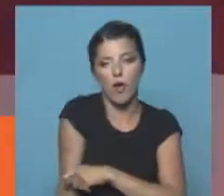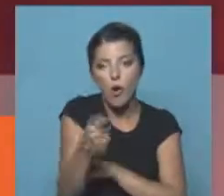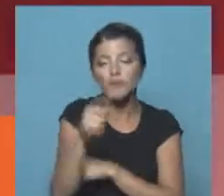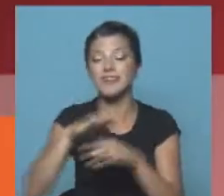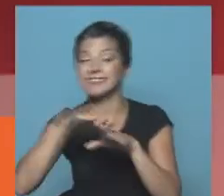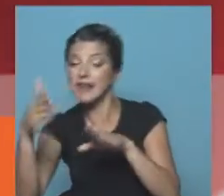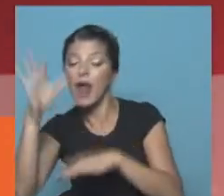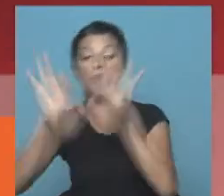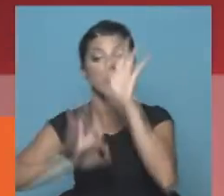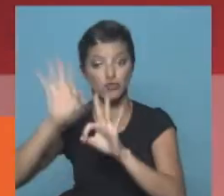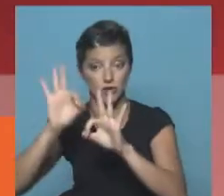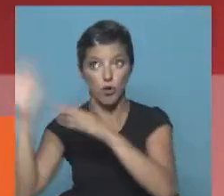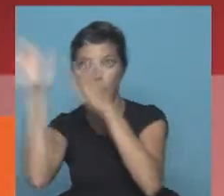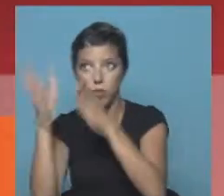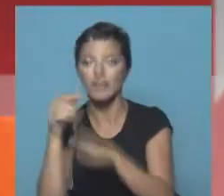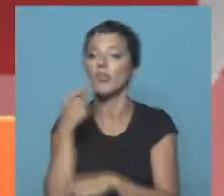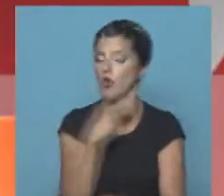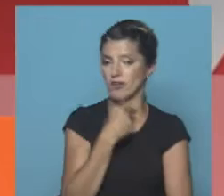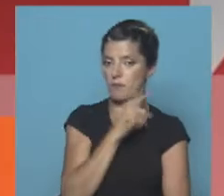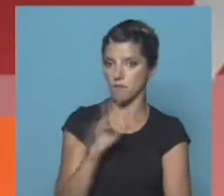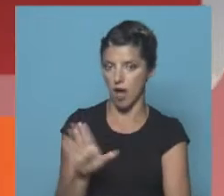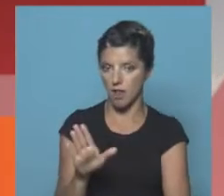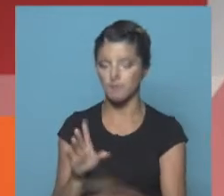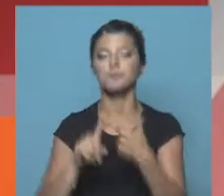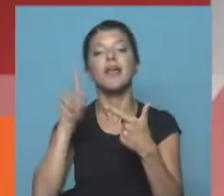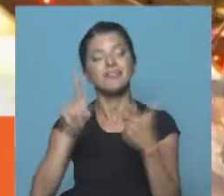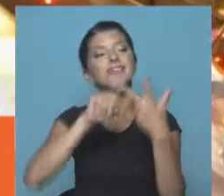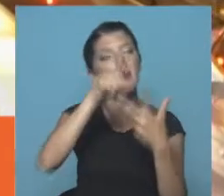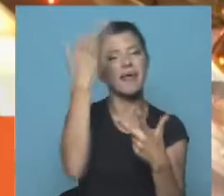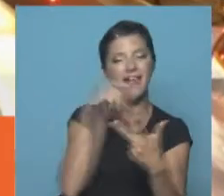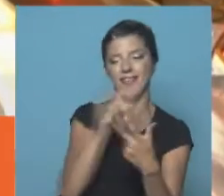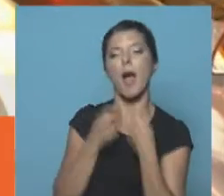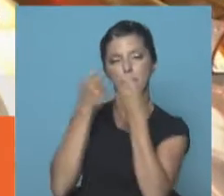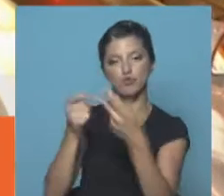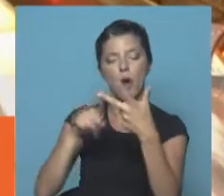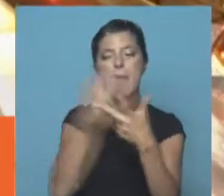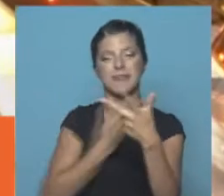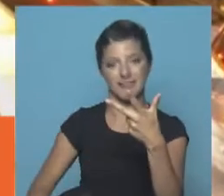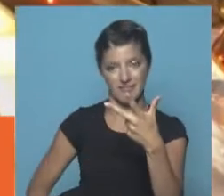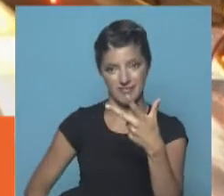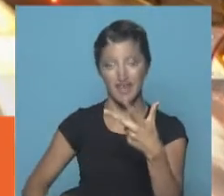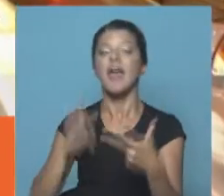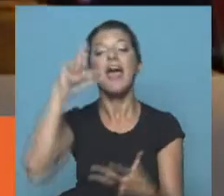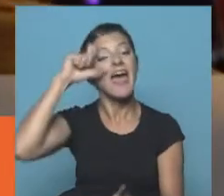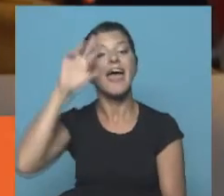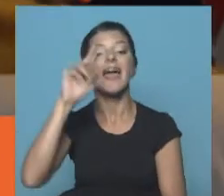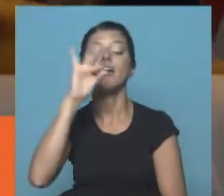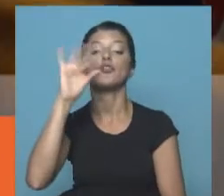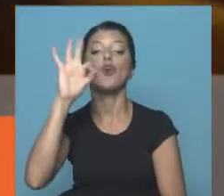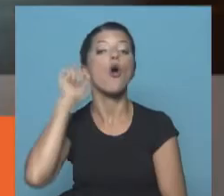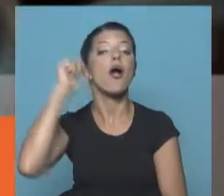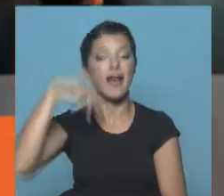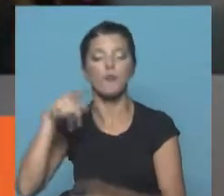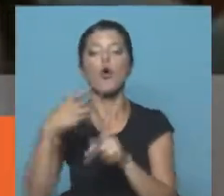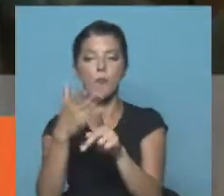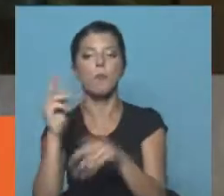Escocia. Trump elogió al presidente turco Recep Tayyip Erdogan por la manera en que frustró el golpe de Estado en su contra